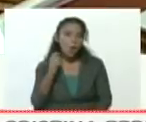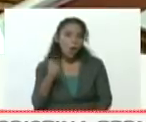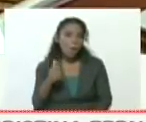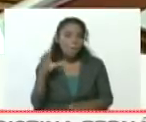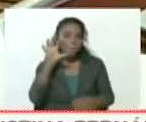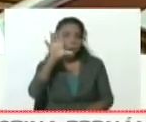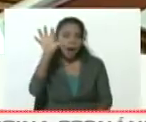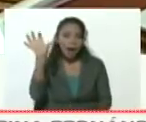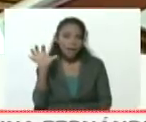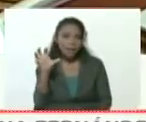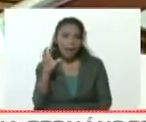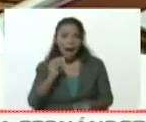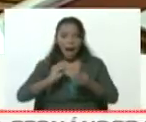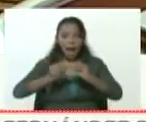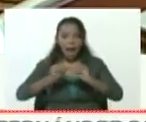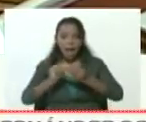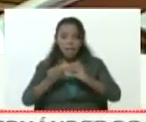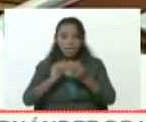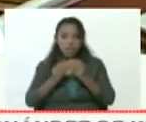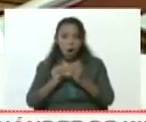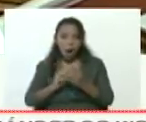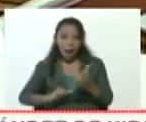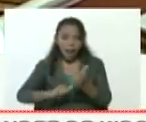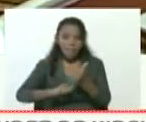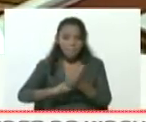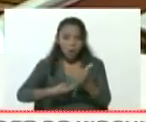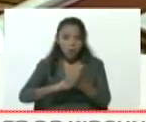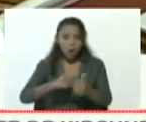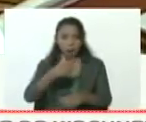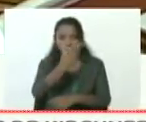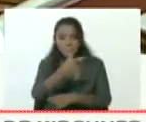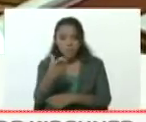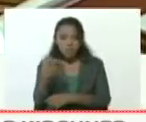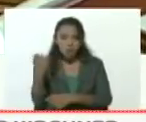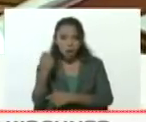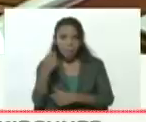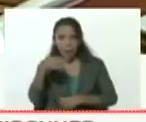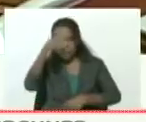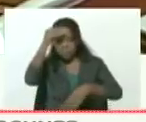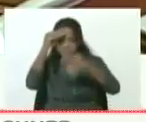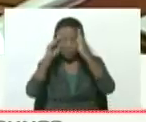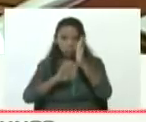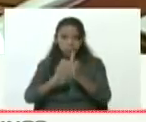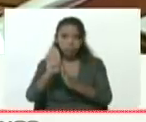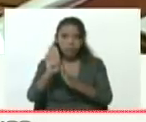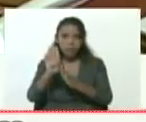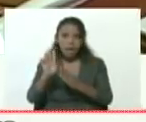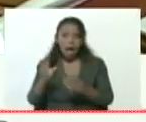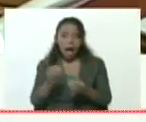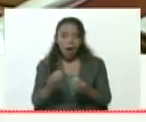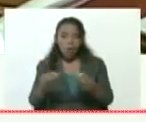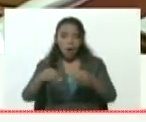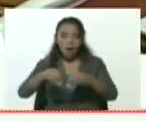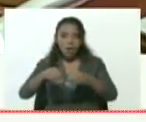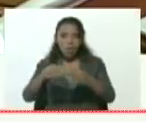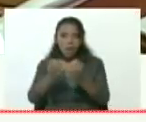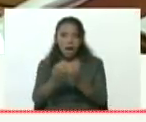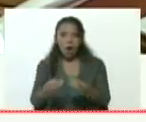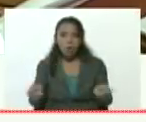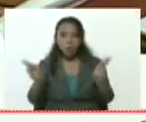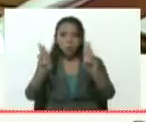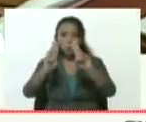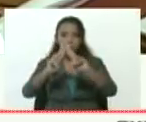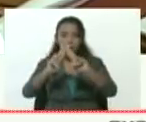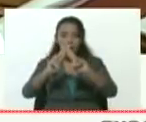cabalidad con esta meta del milenio acordada desde la Organización de las Naciones Unidas, erigiéndose en orgullo para